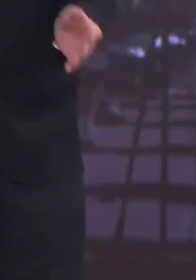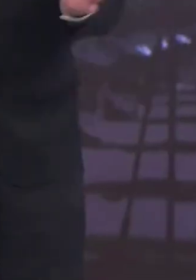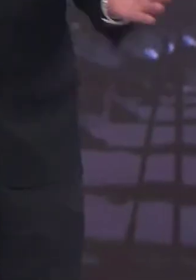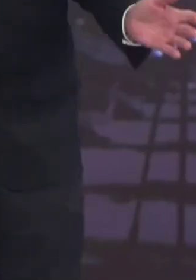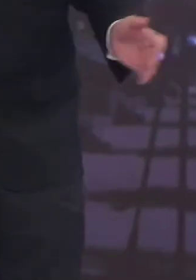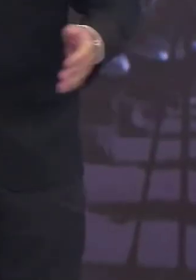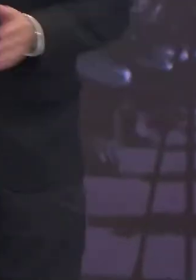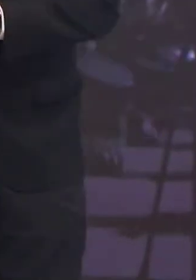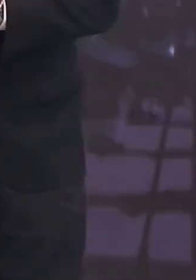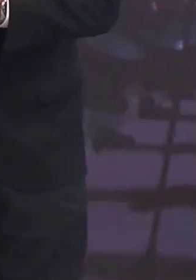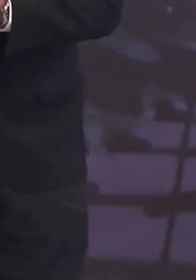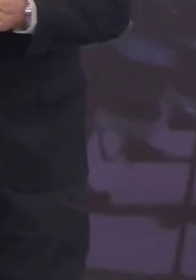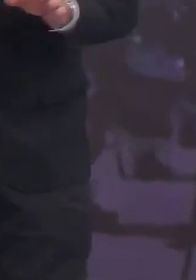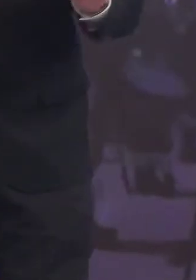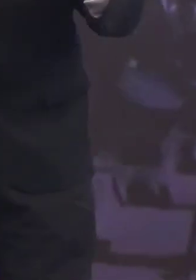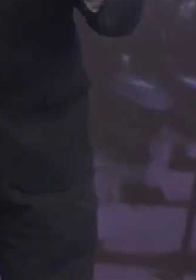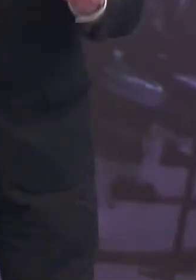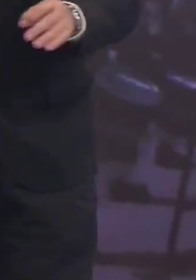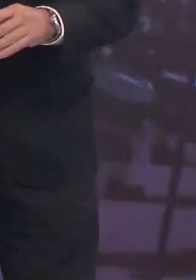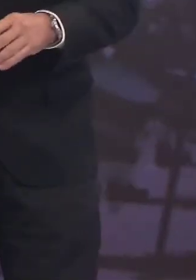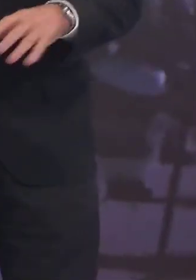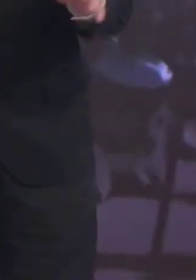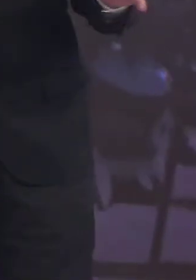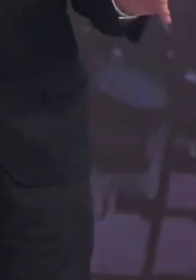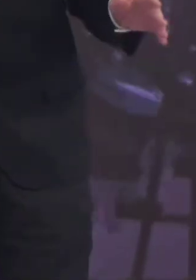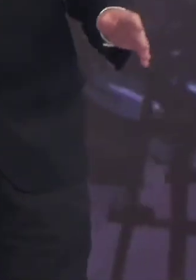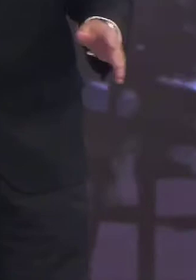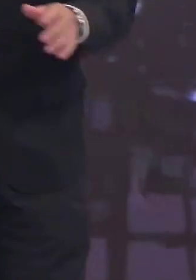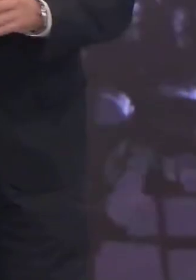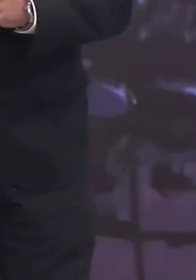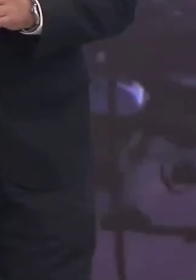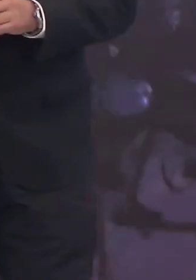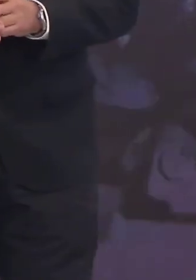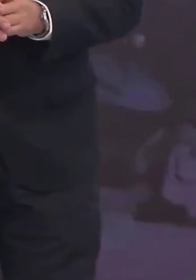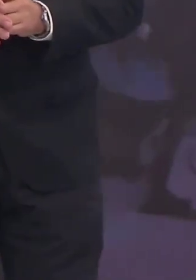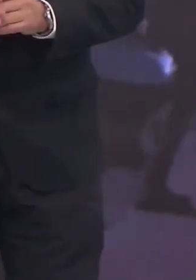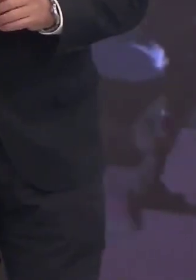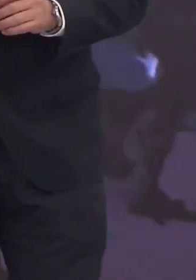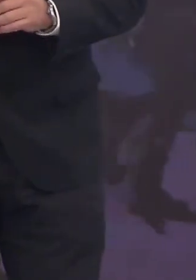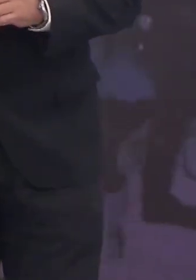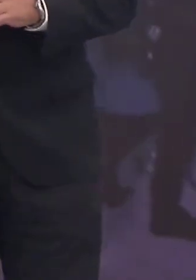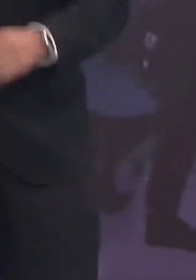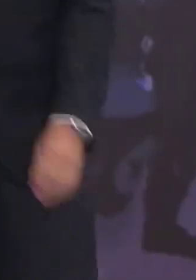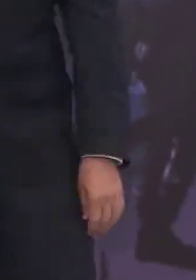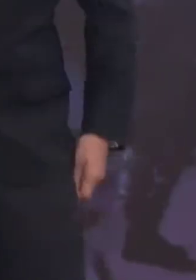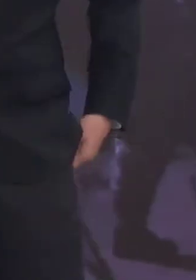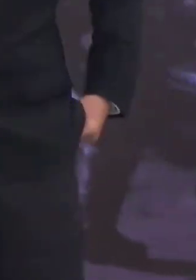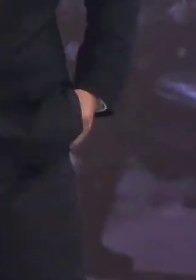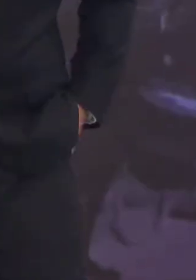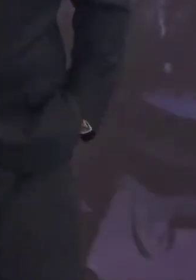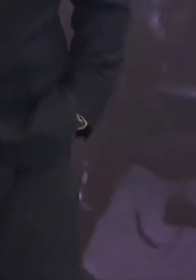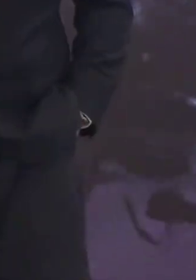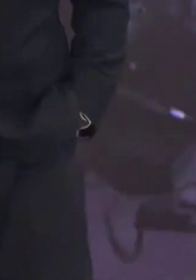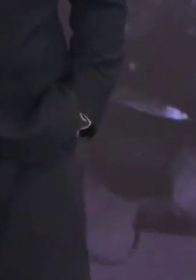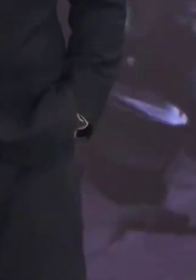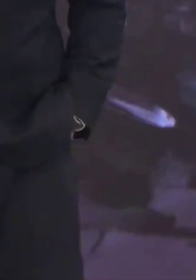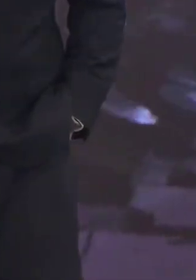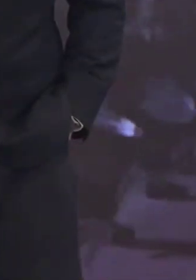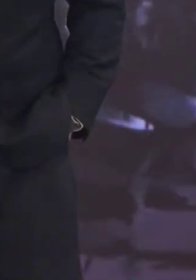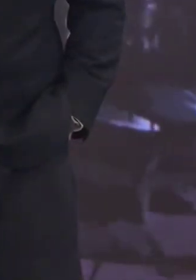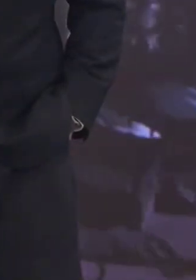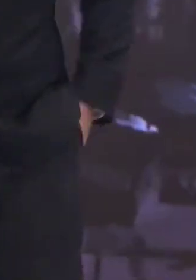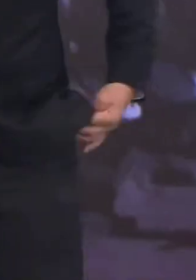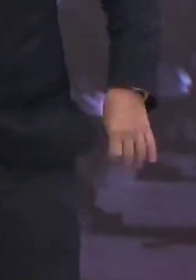los senadores pero inopinadamente en la madrugada de hoy quedó aprobada la reforma por vía de leyes secundarias en el senado de la